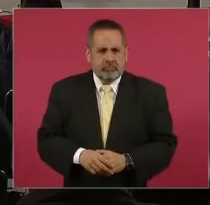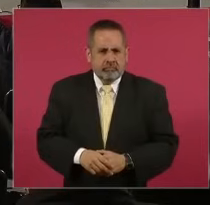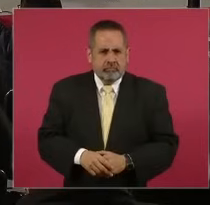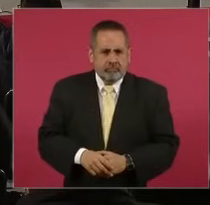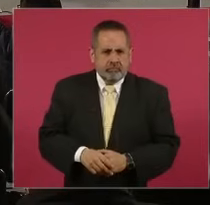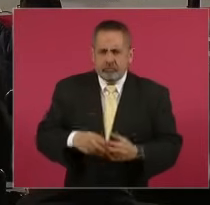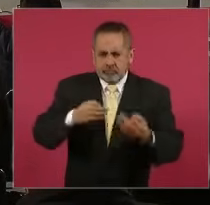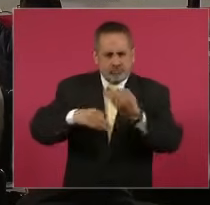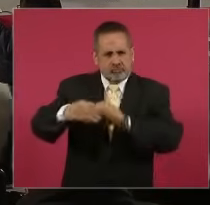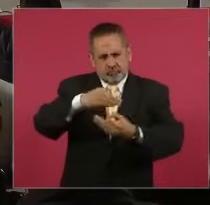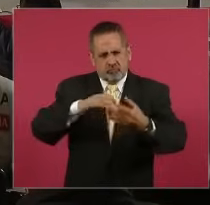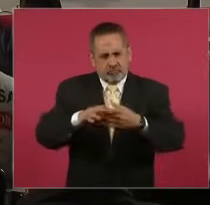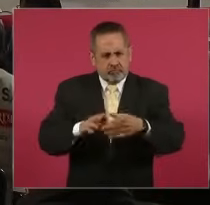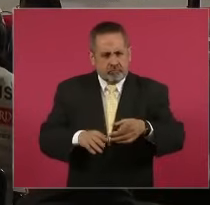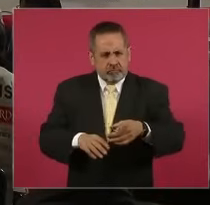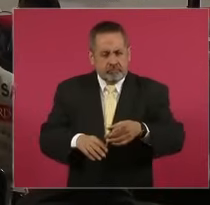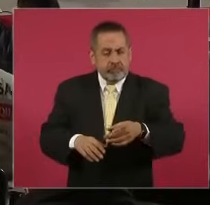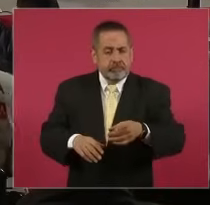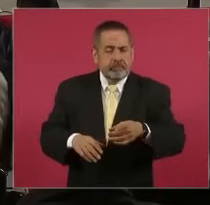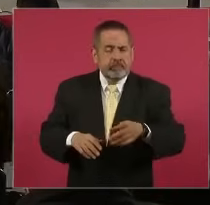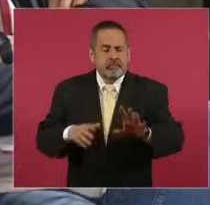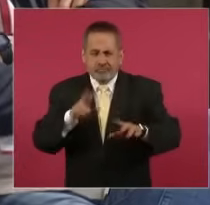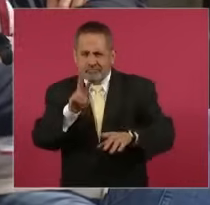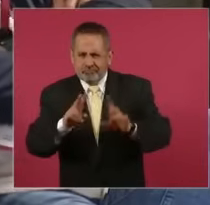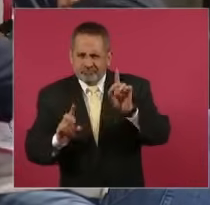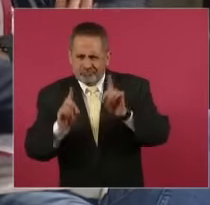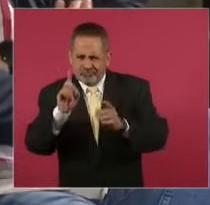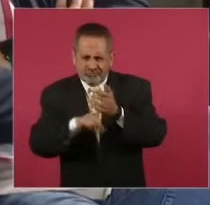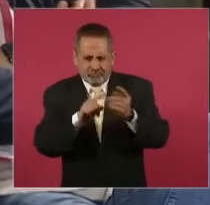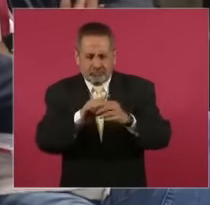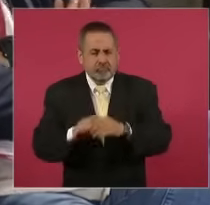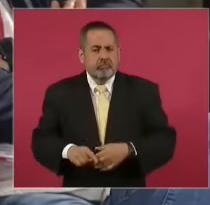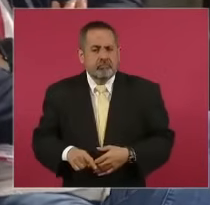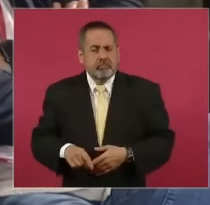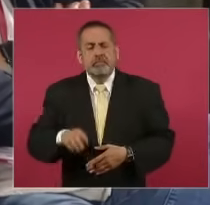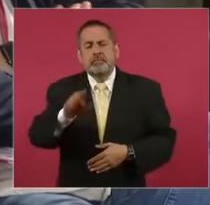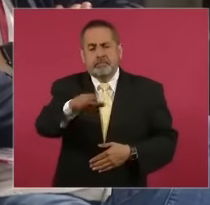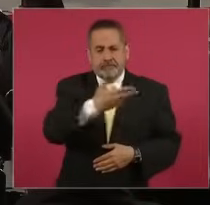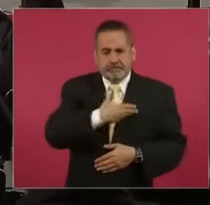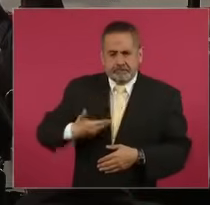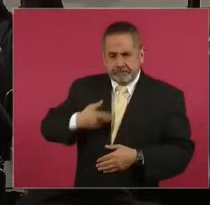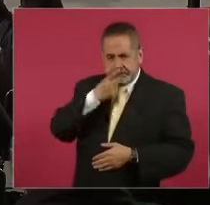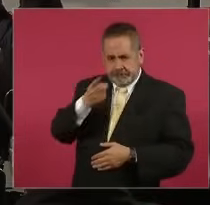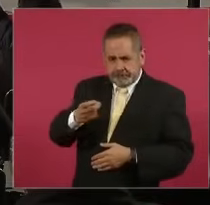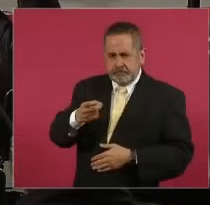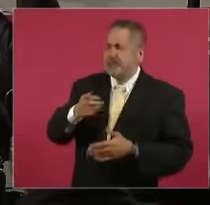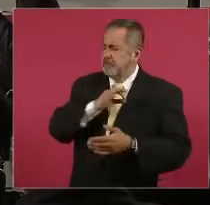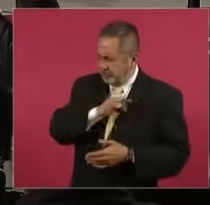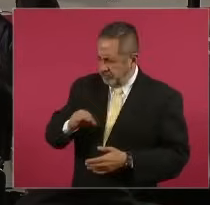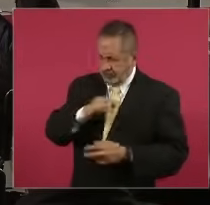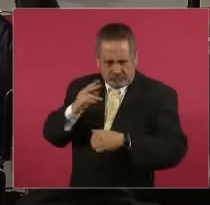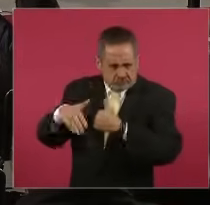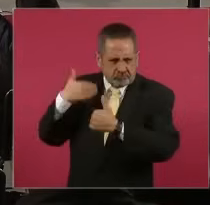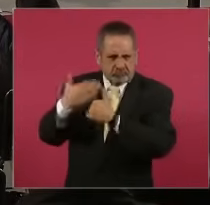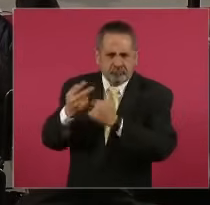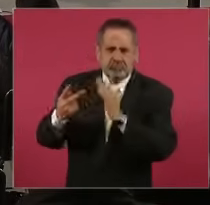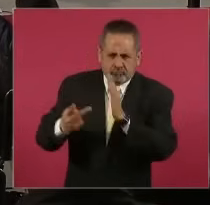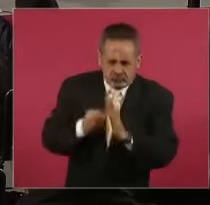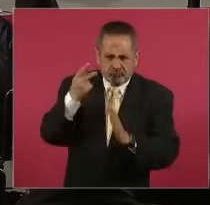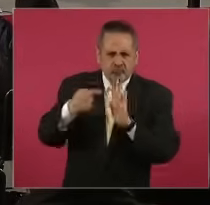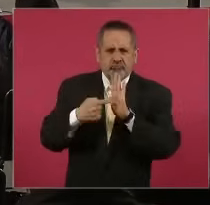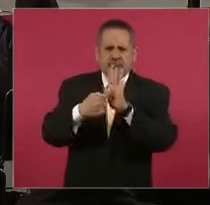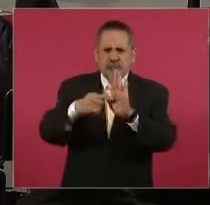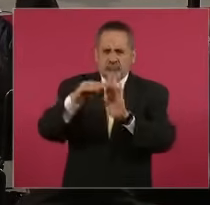todos. Porque tenemos muchas dudas con respecto de. Lo podemos volver a hacer. Ya sí, quedamos. Porque va a